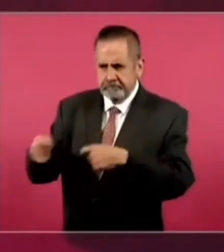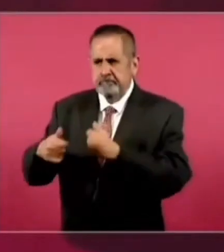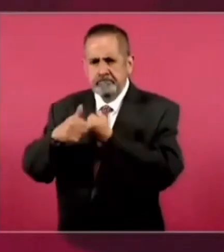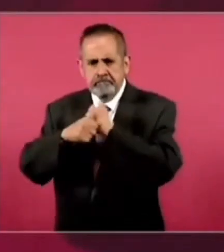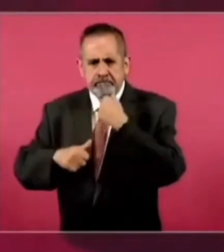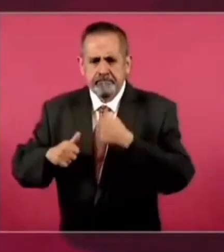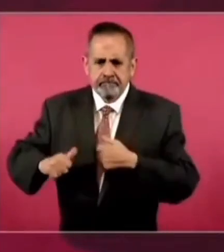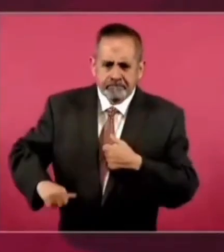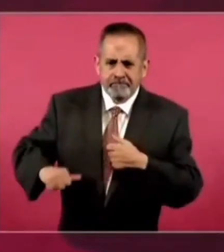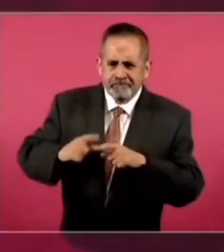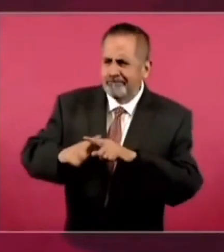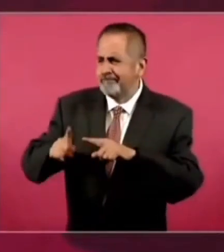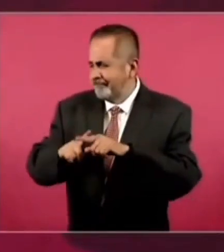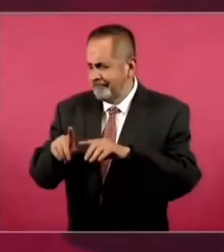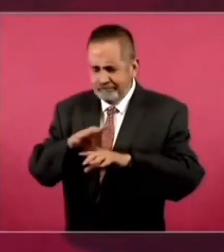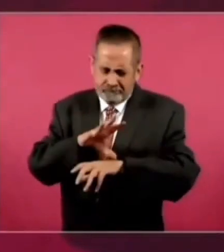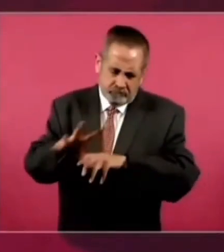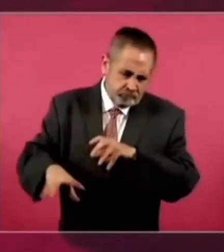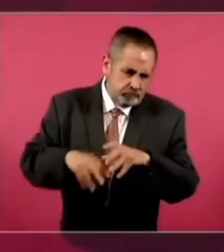todos los medicamentos,